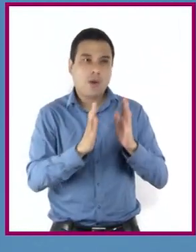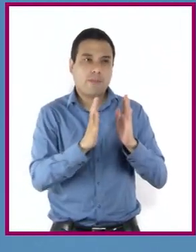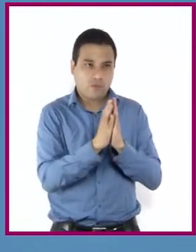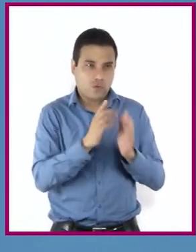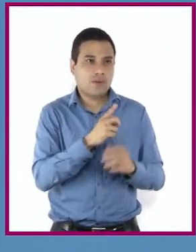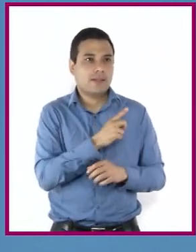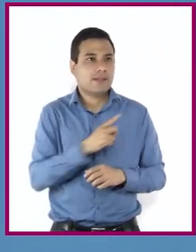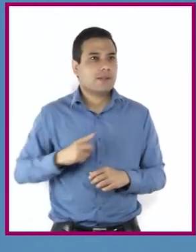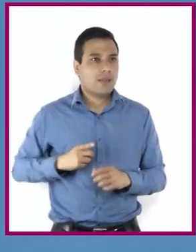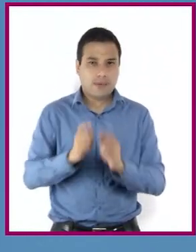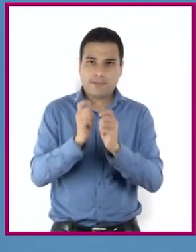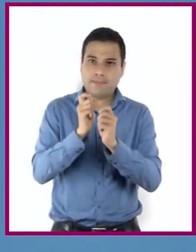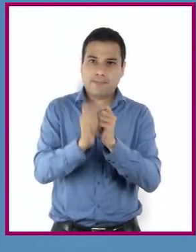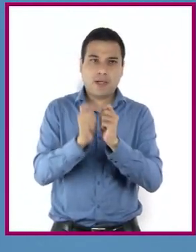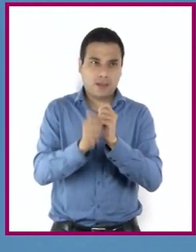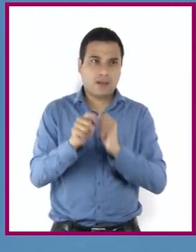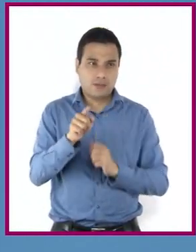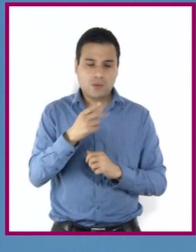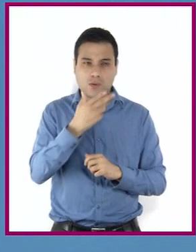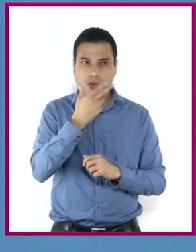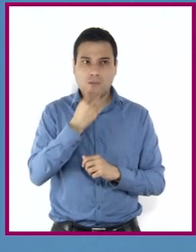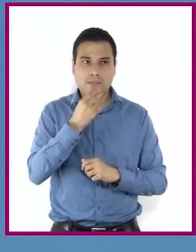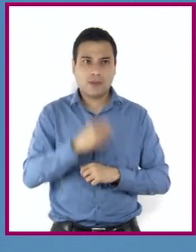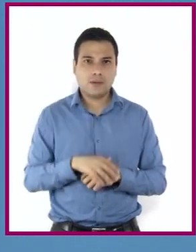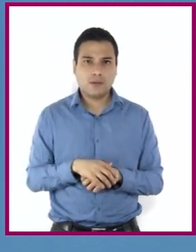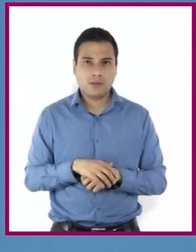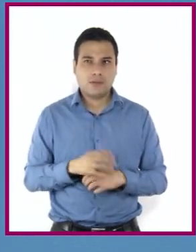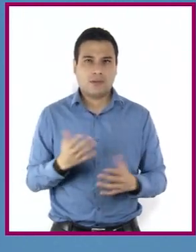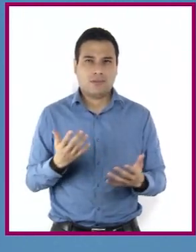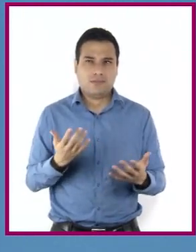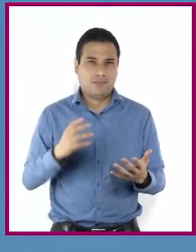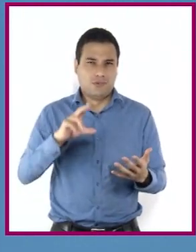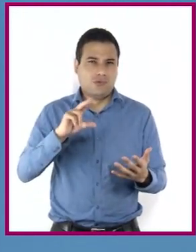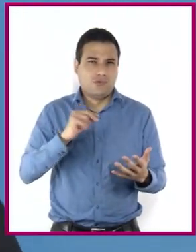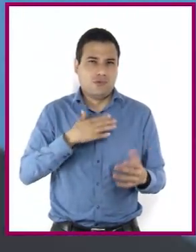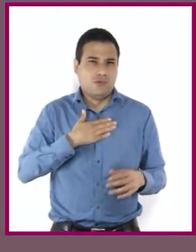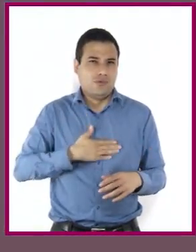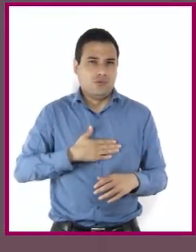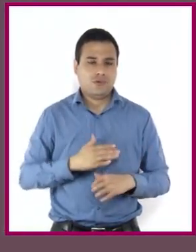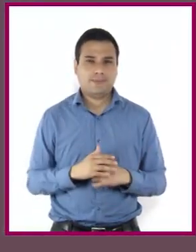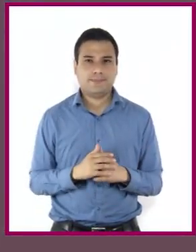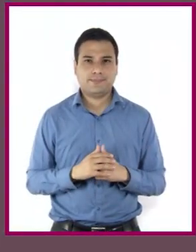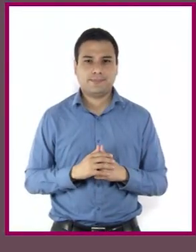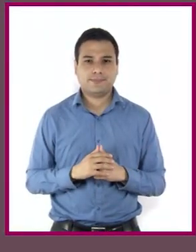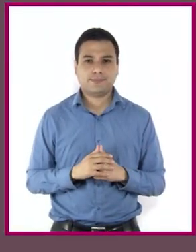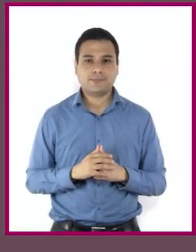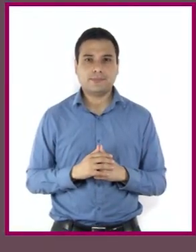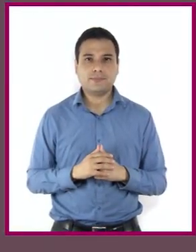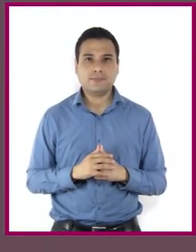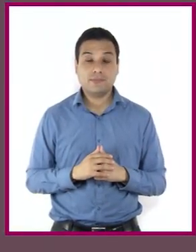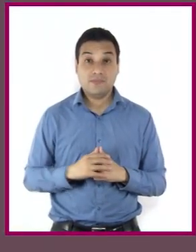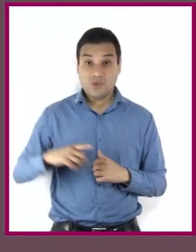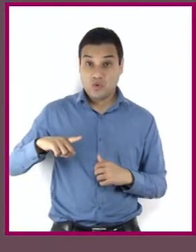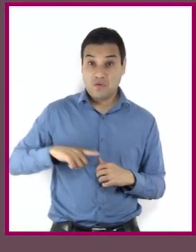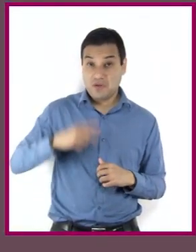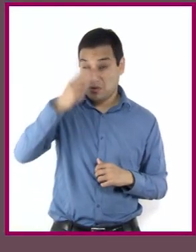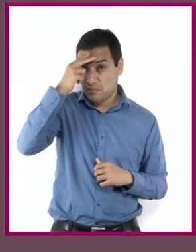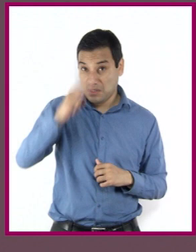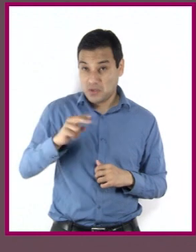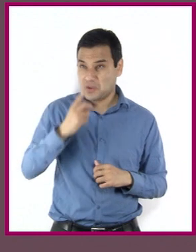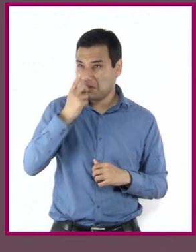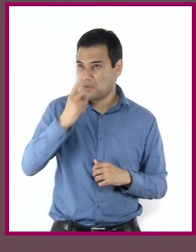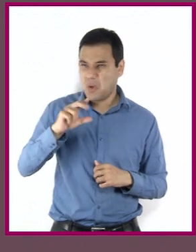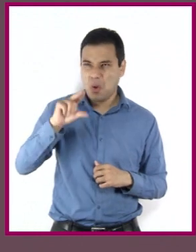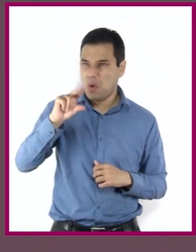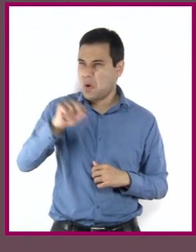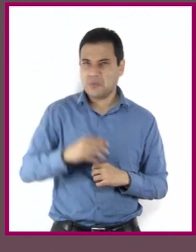franceses perjudicados, que iban mucho más allá de lo justo y razonable. Ante la negativa de México por pagarlas